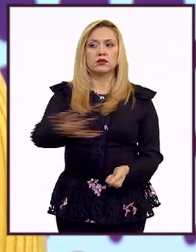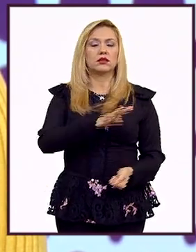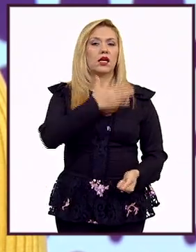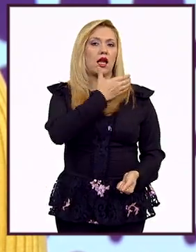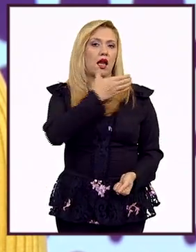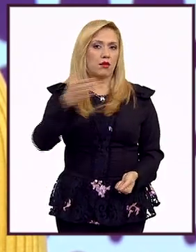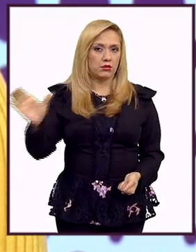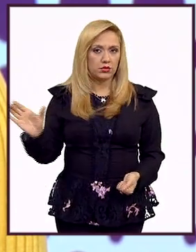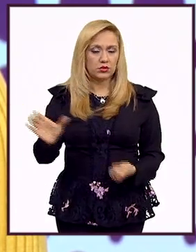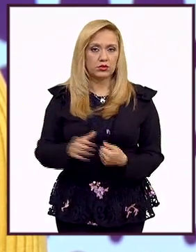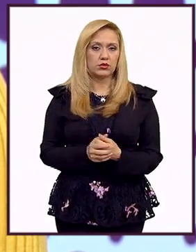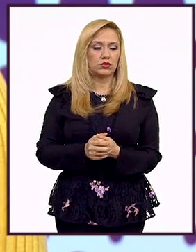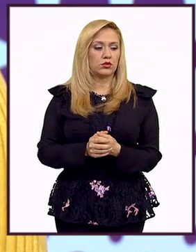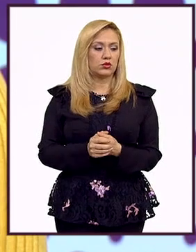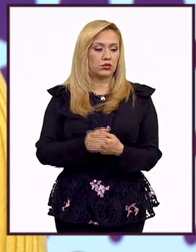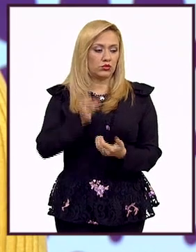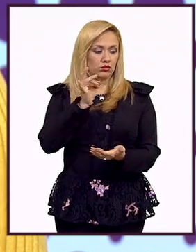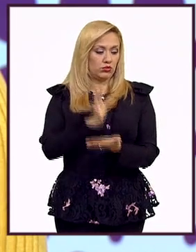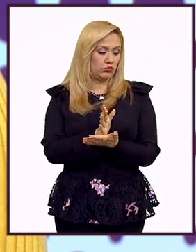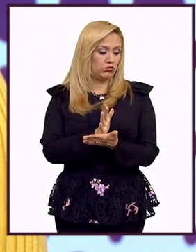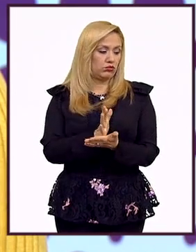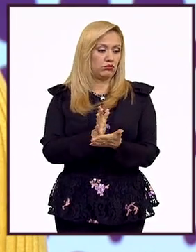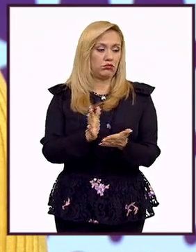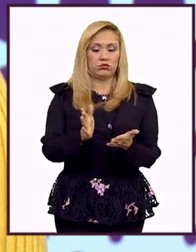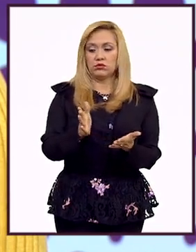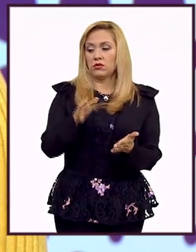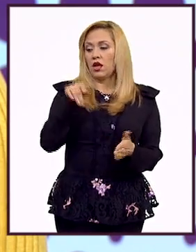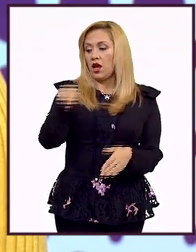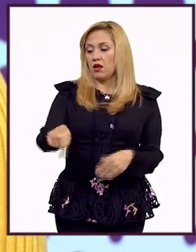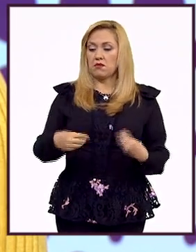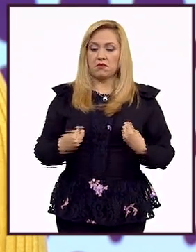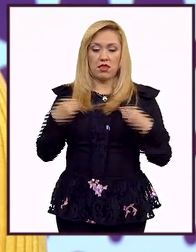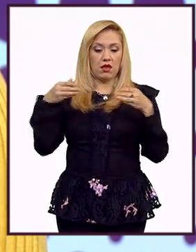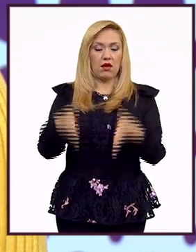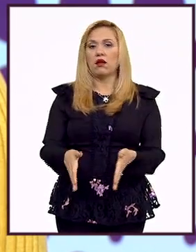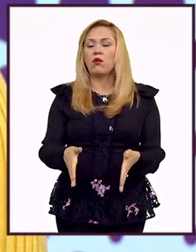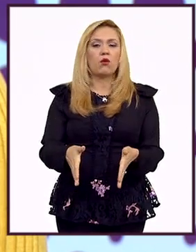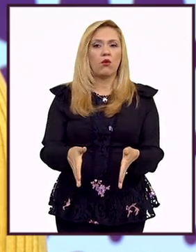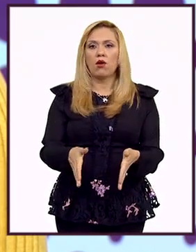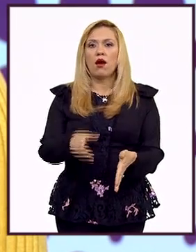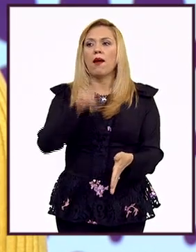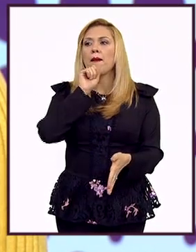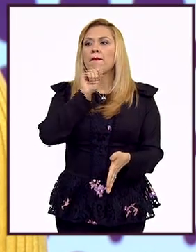¿no? Y no solamente se limita a quienes ahí viven, también habla de